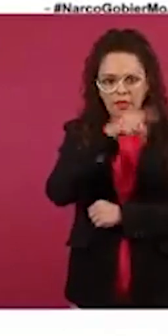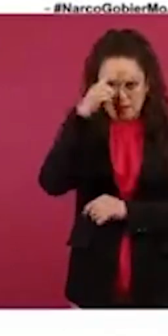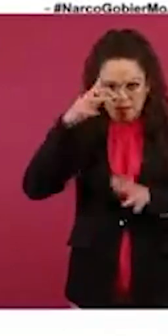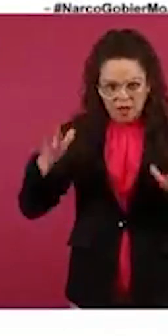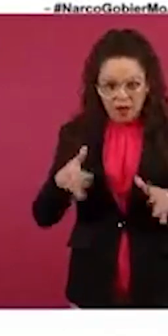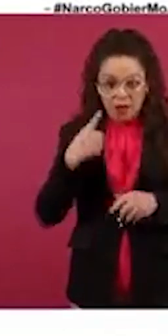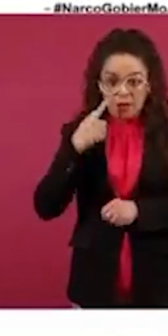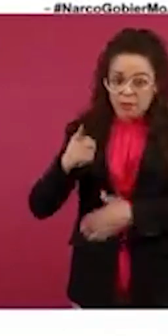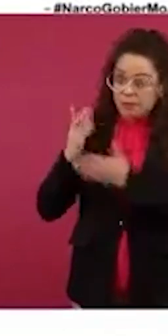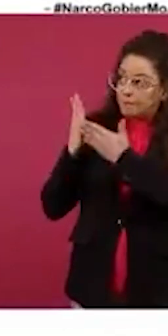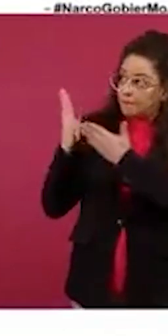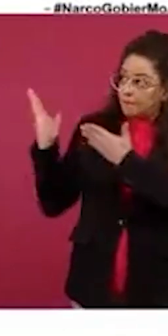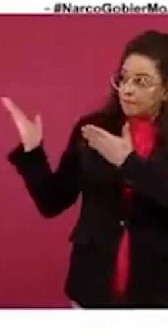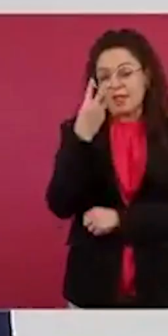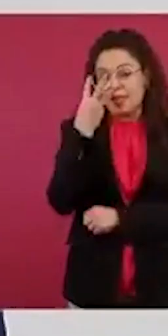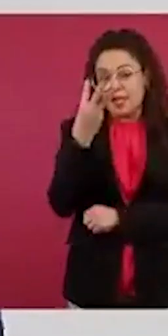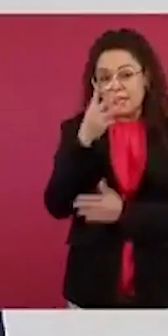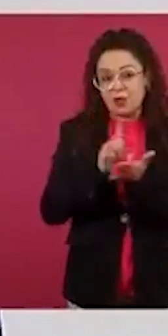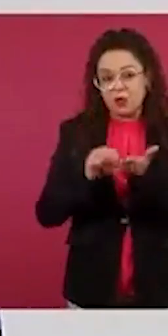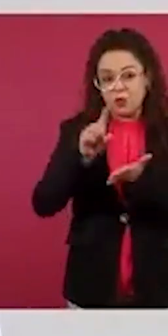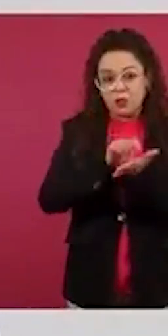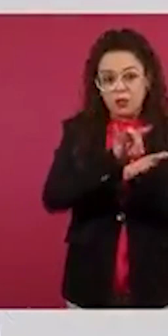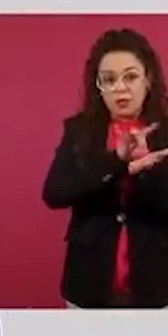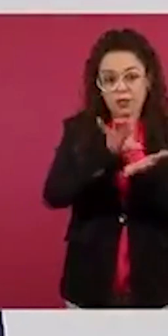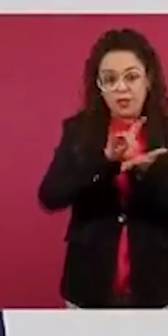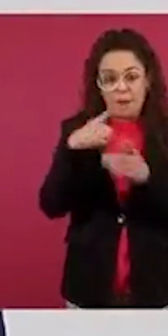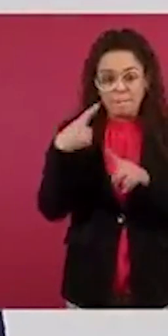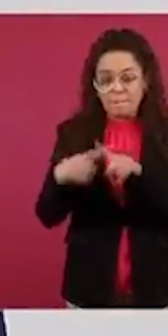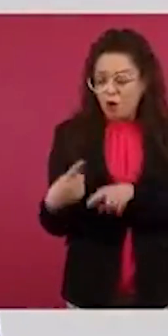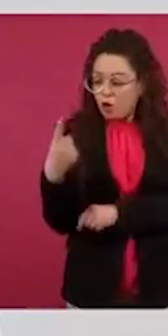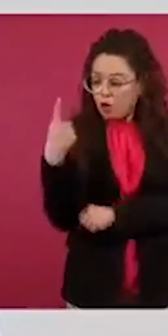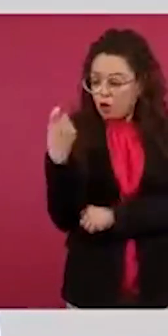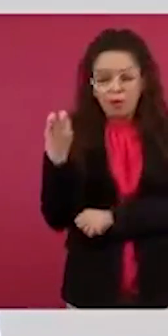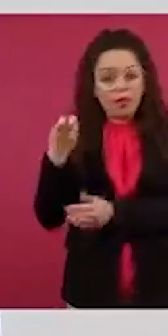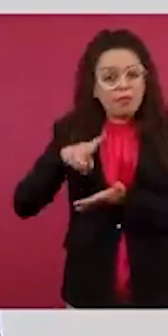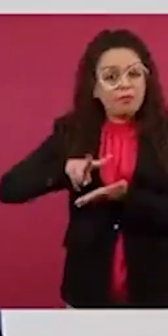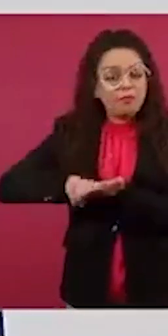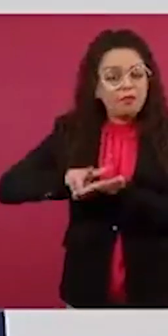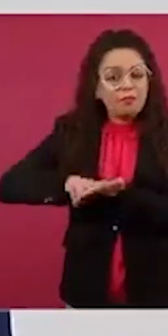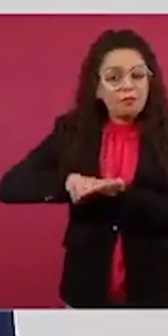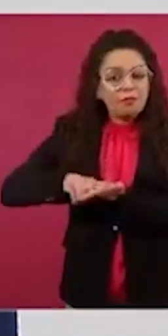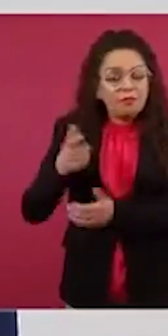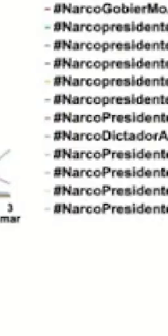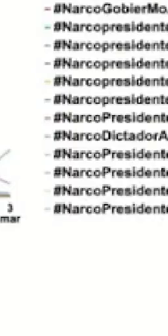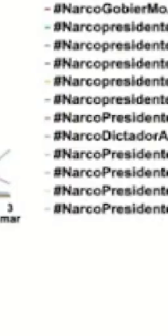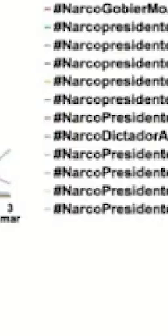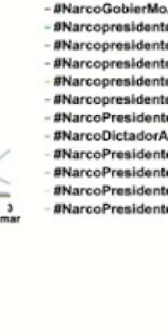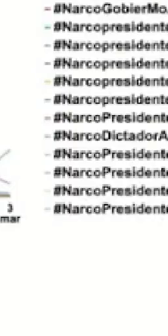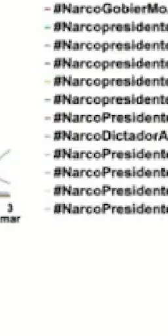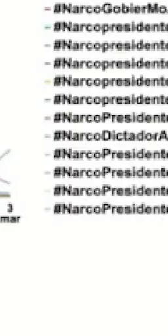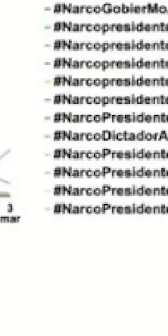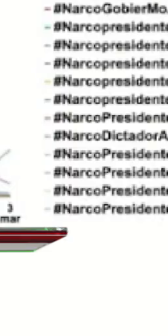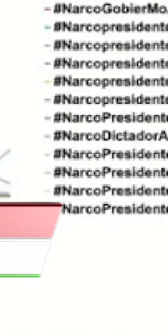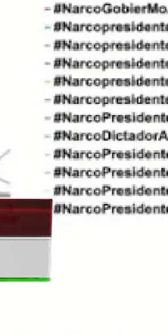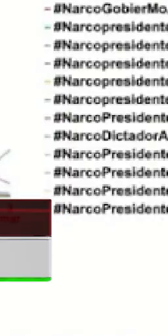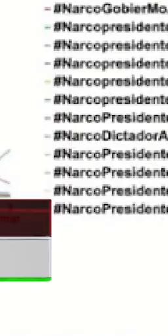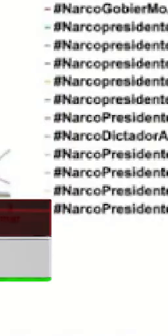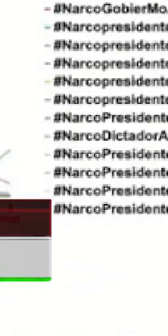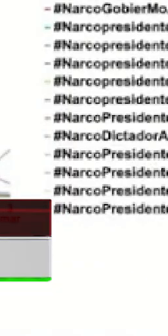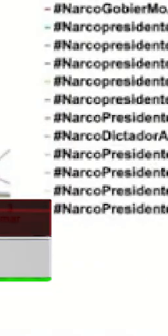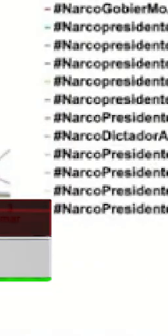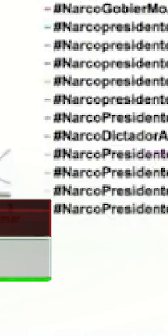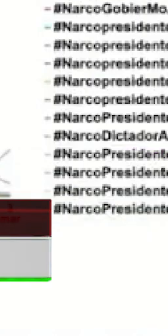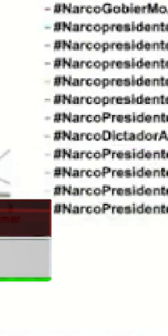estas tendencias por otro lado un medio de comunicación publicó un estudio sobre redes sociales el 60